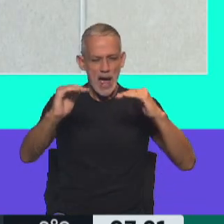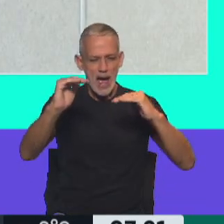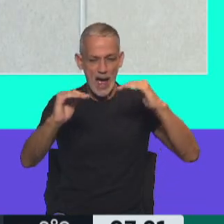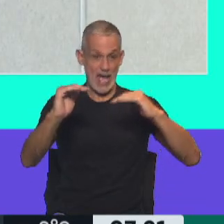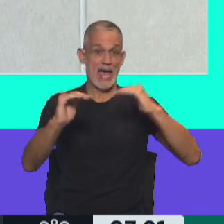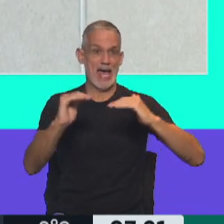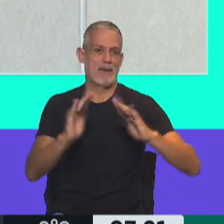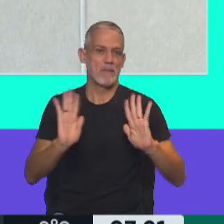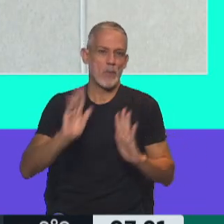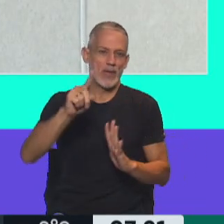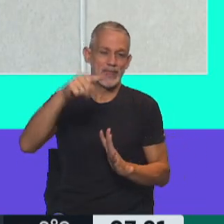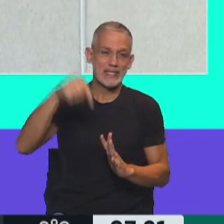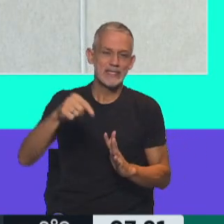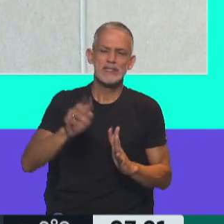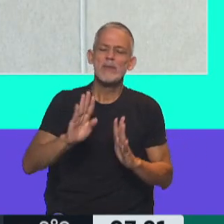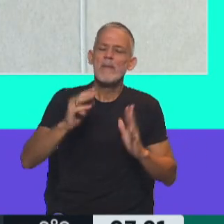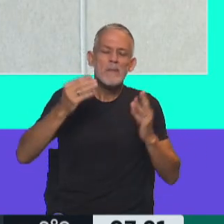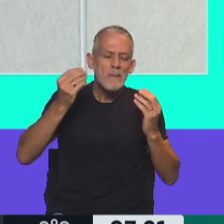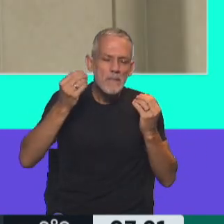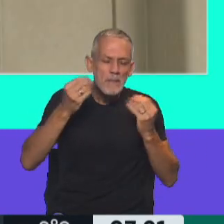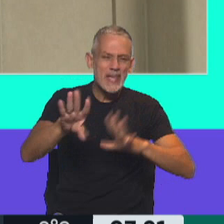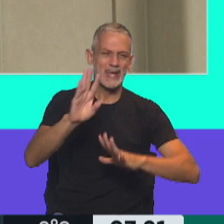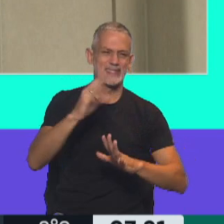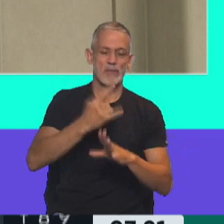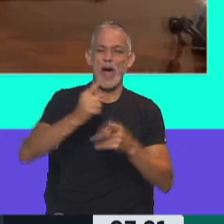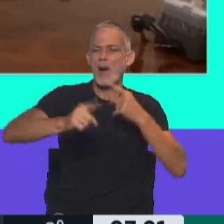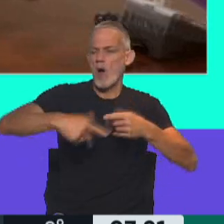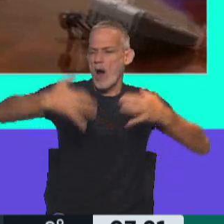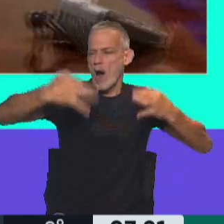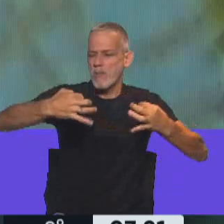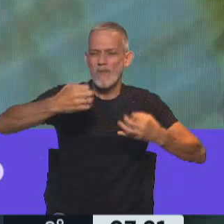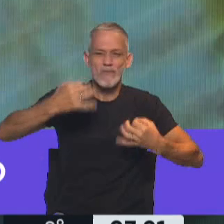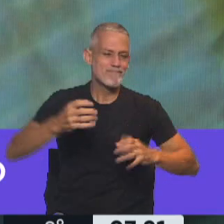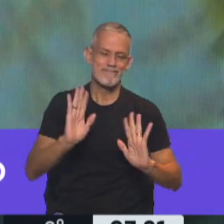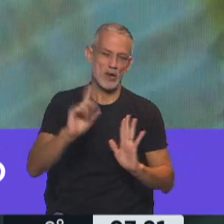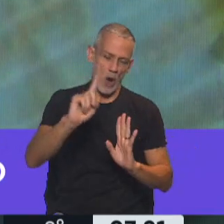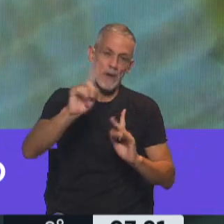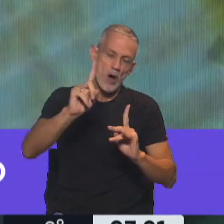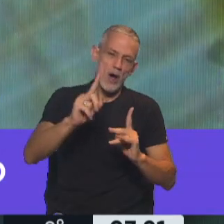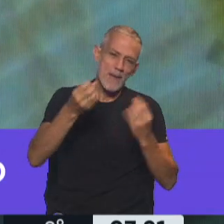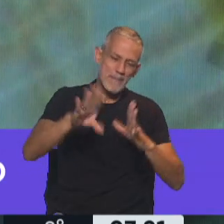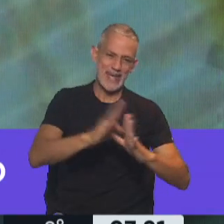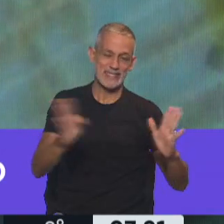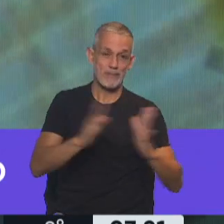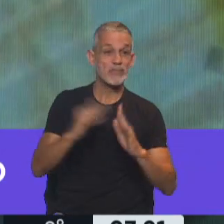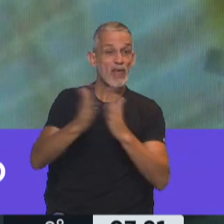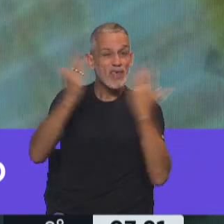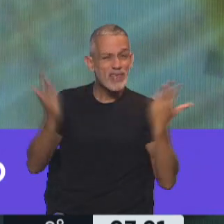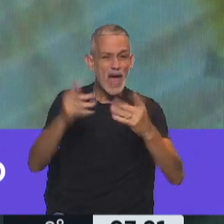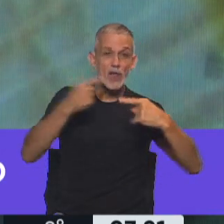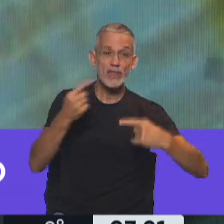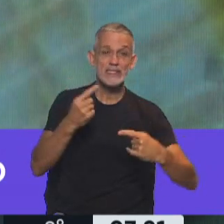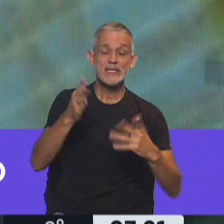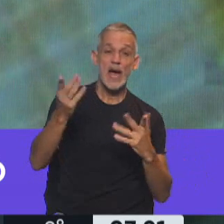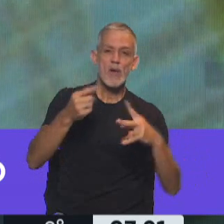lo que puede darse es un principio de acuerdo, no el acuerdo final. Flor, leíamos algo así en algunas portadas de diarios,